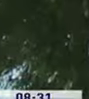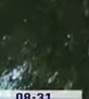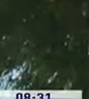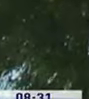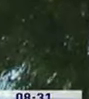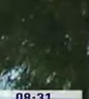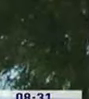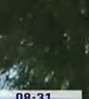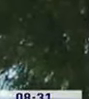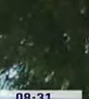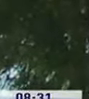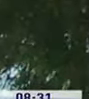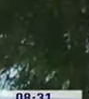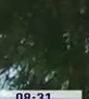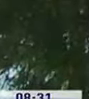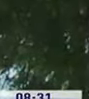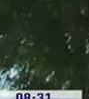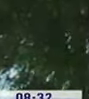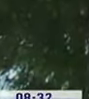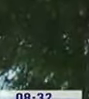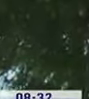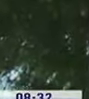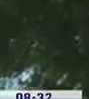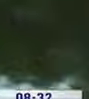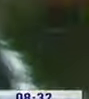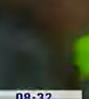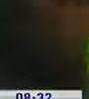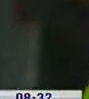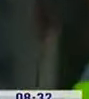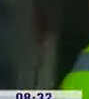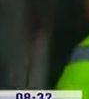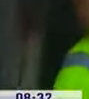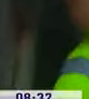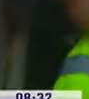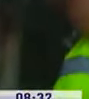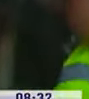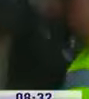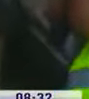lugares adecuados. Permiso, personas perfidas, casi nada más, cállate fuera.